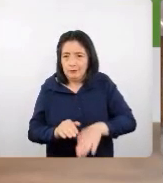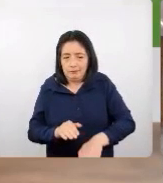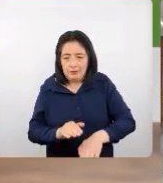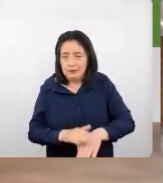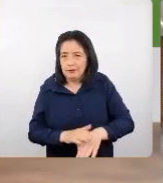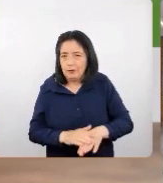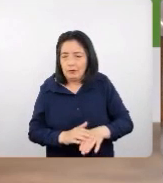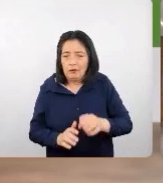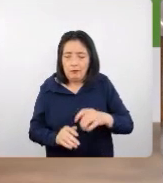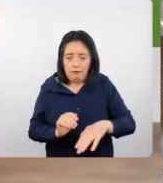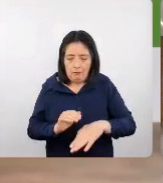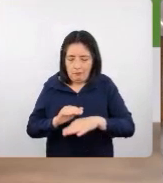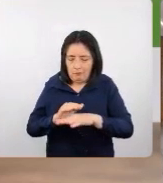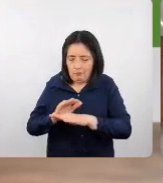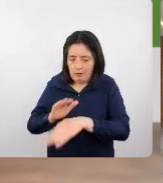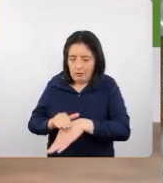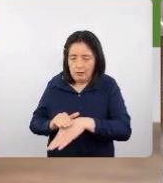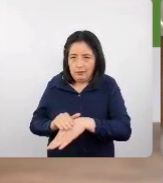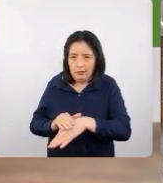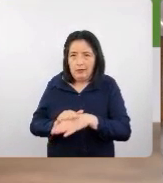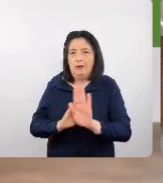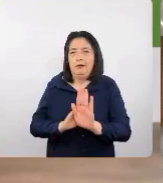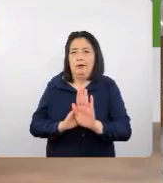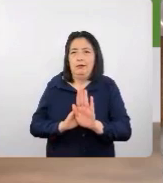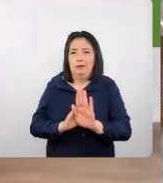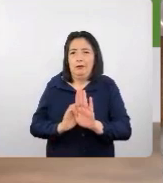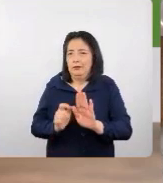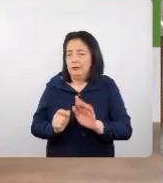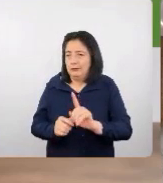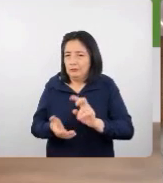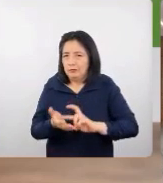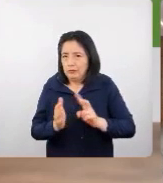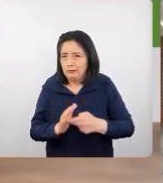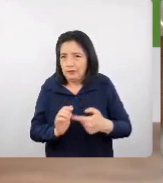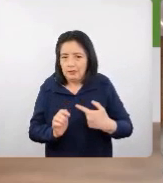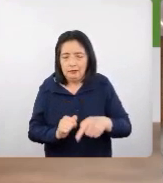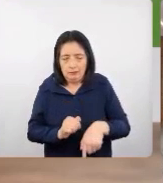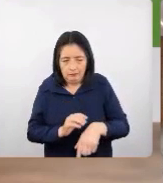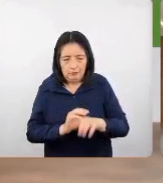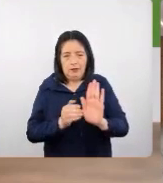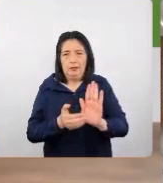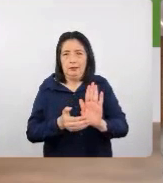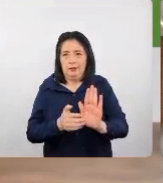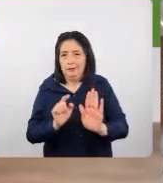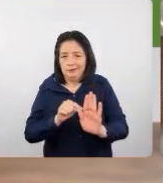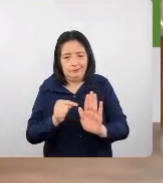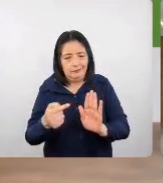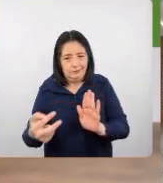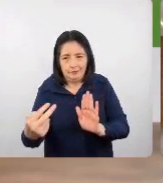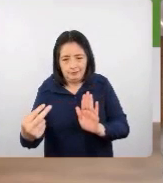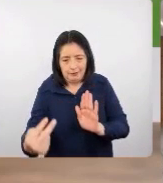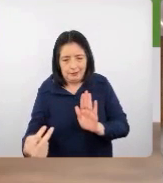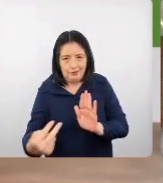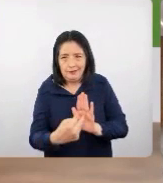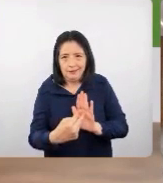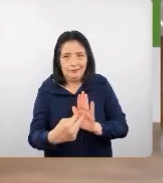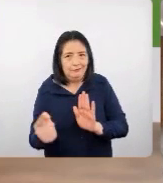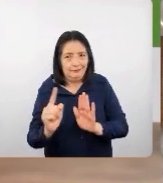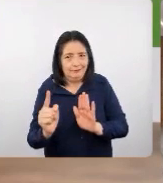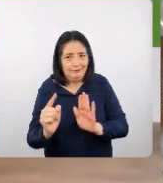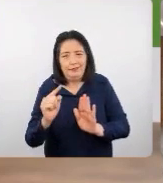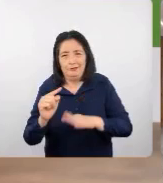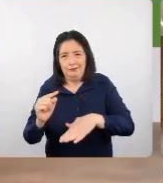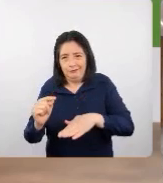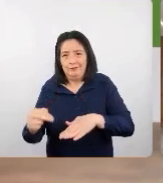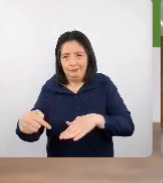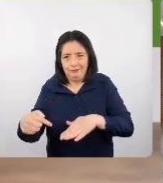o mirando al piso. No es que no se pueda mostrar la planta del pie, sino que no debería de ser vista por la persona con la cual nosotros estamos